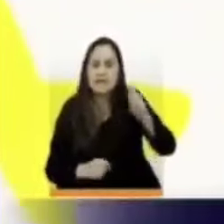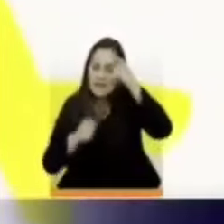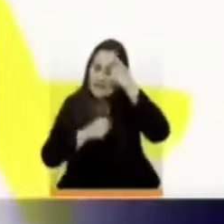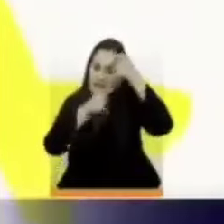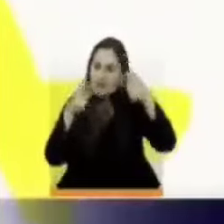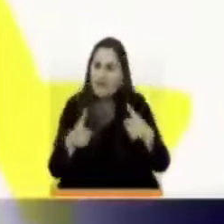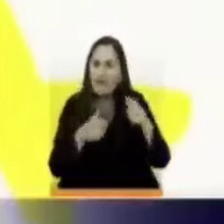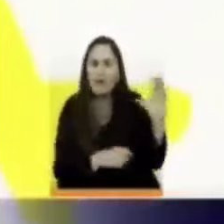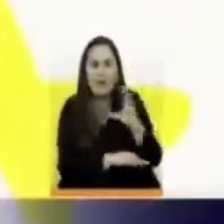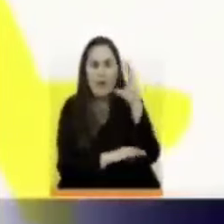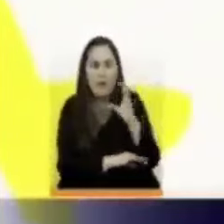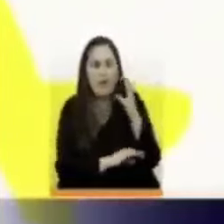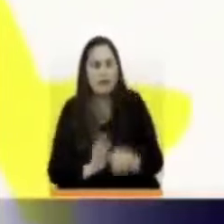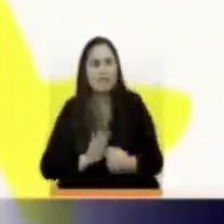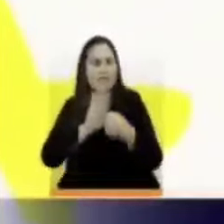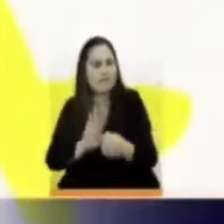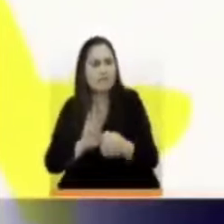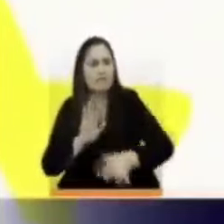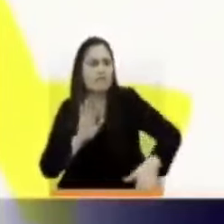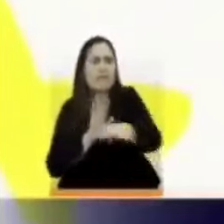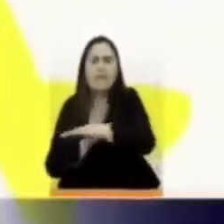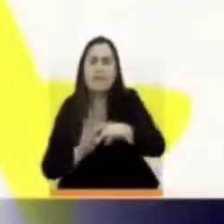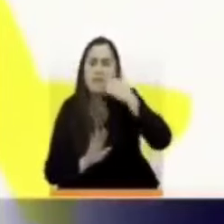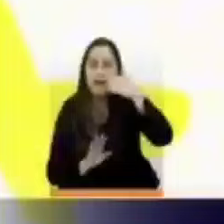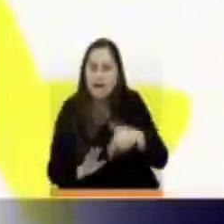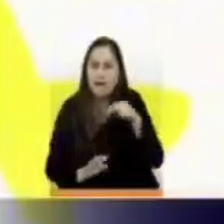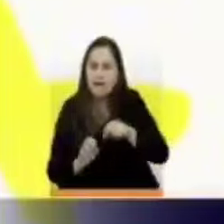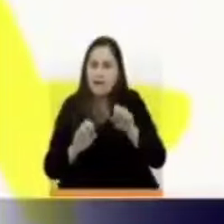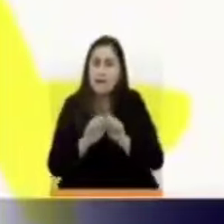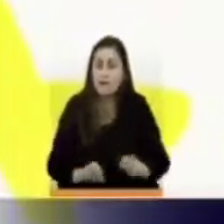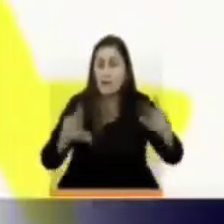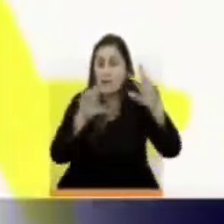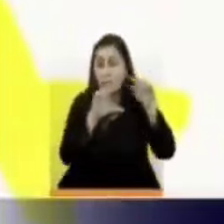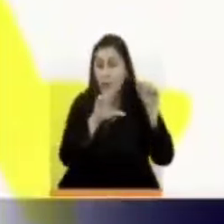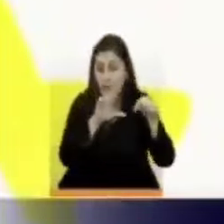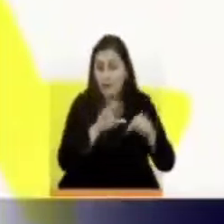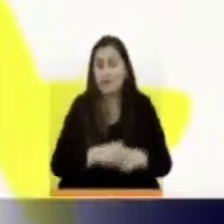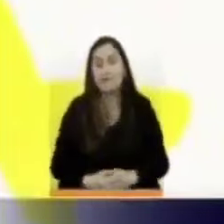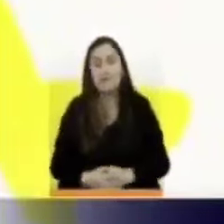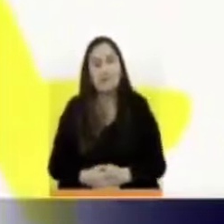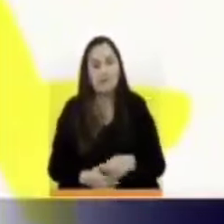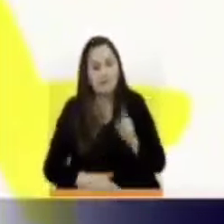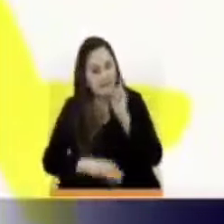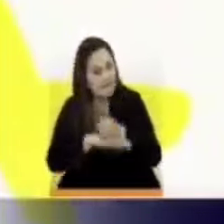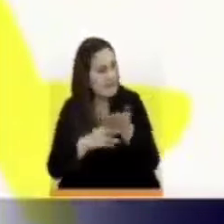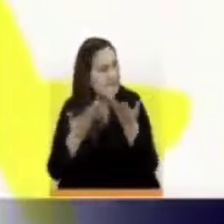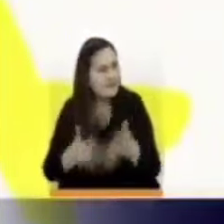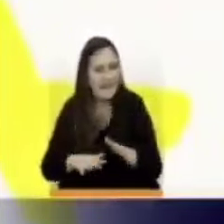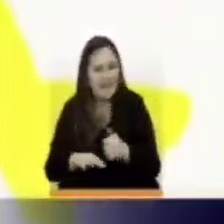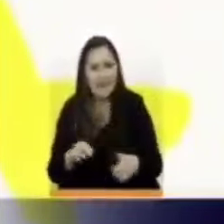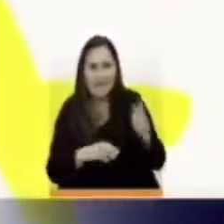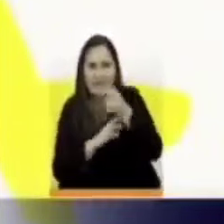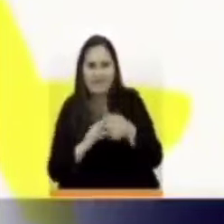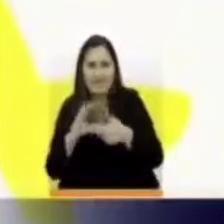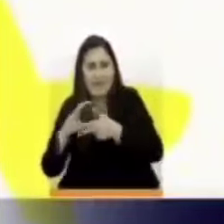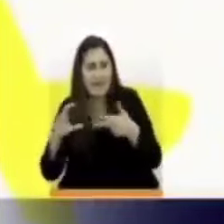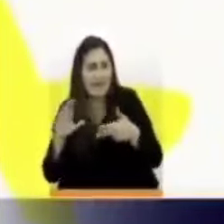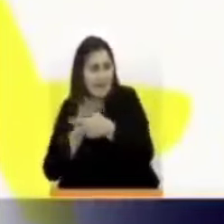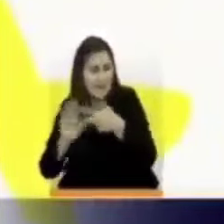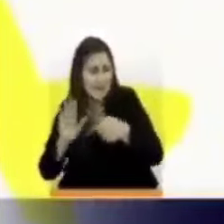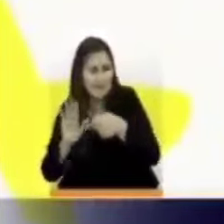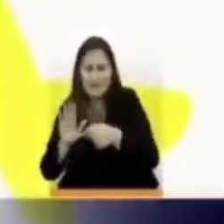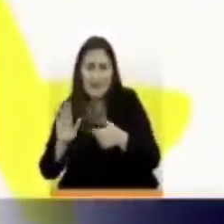Estado colombiano ante la humanidad vía Naciones Unidas, es una orden ya superior a la misma Constitución